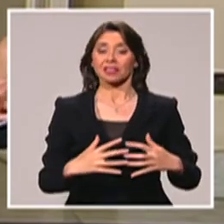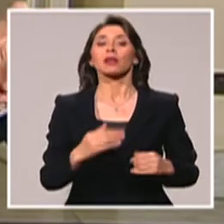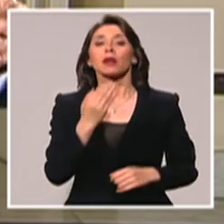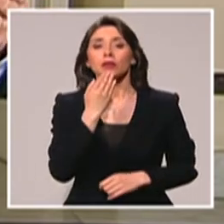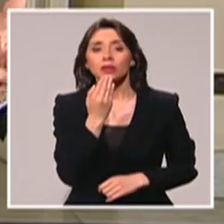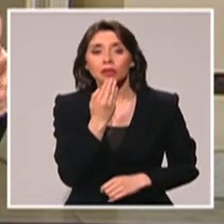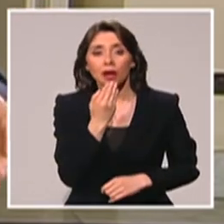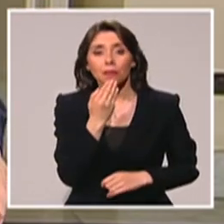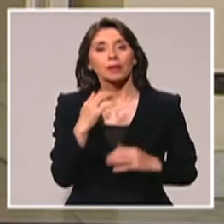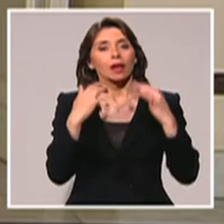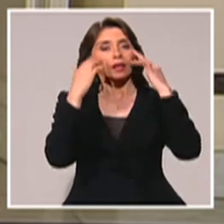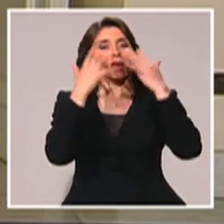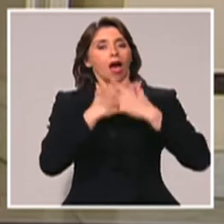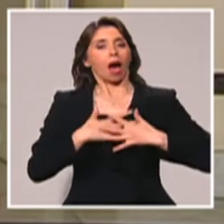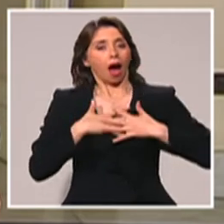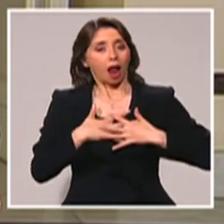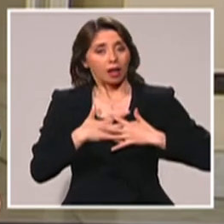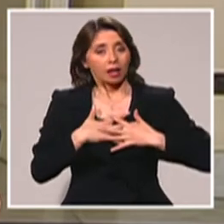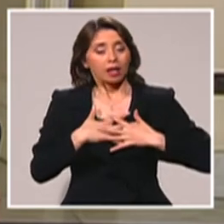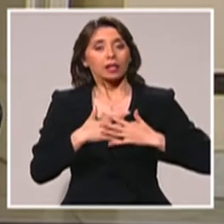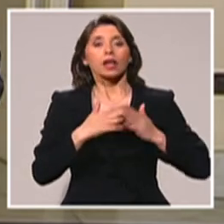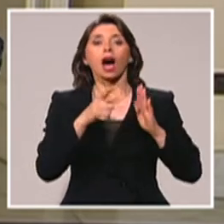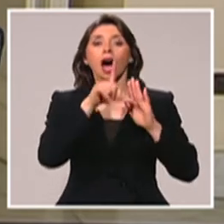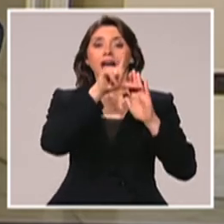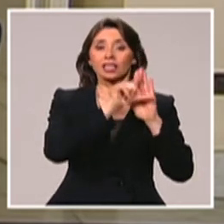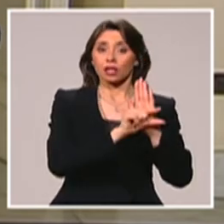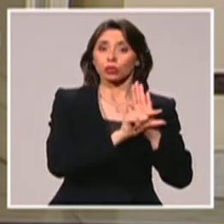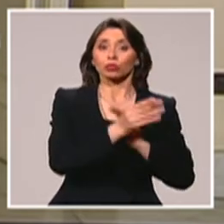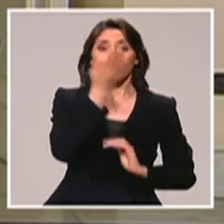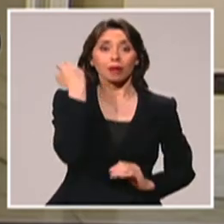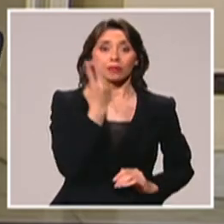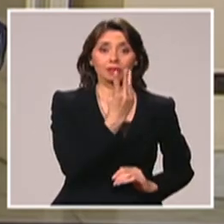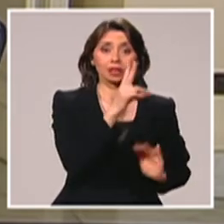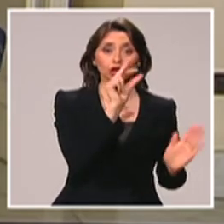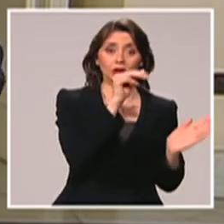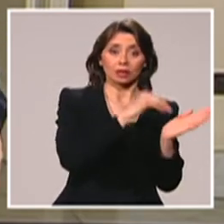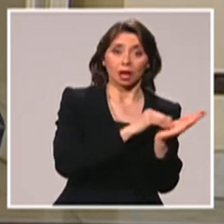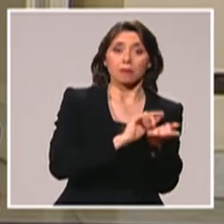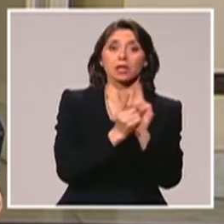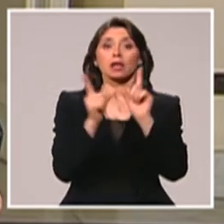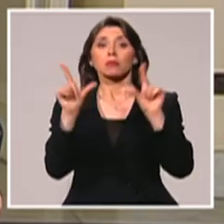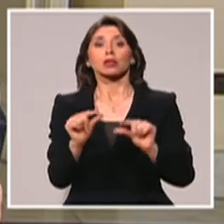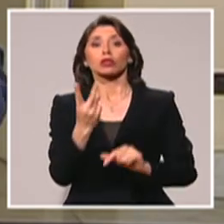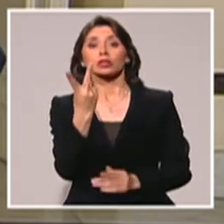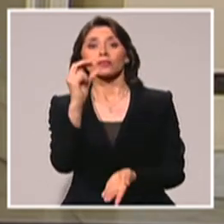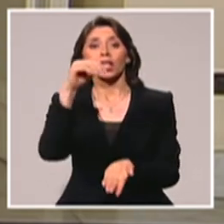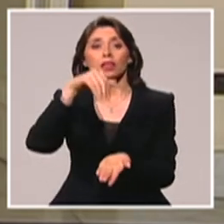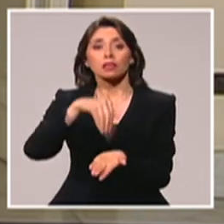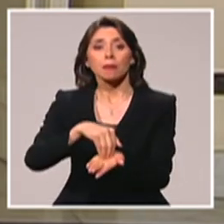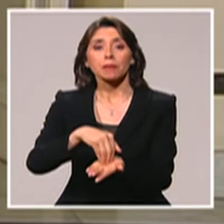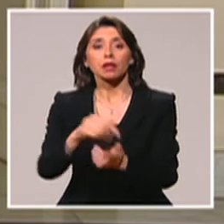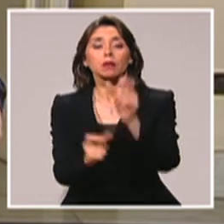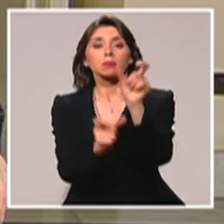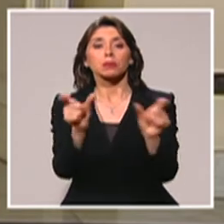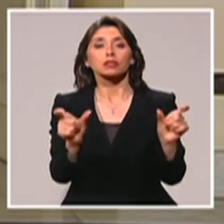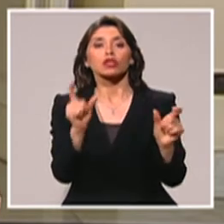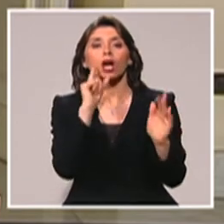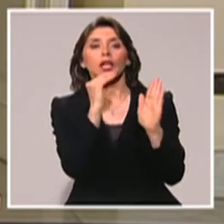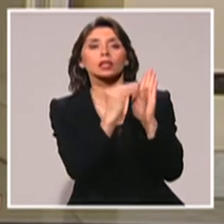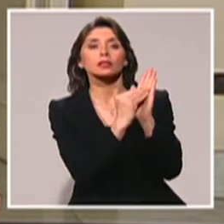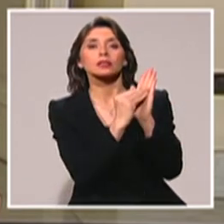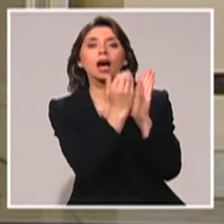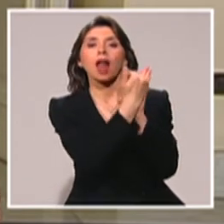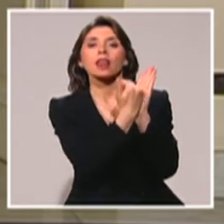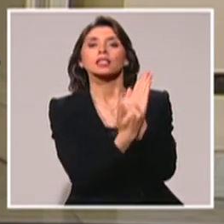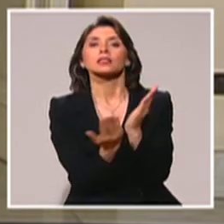nos alegra haber reducido de 380.000 a 20.000 las personas en lista de espera auge